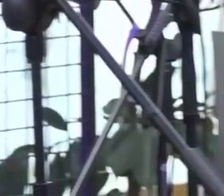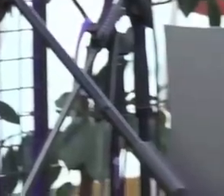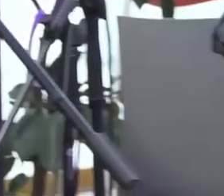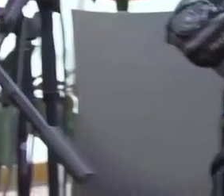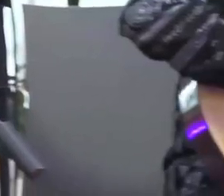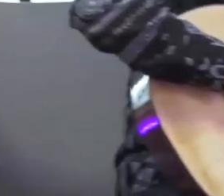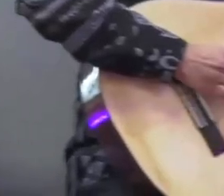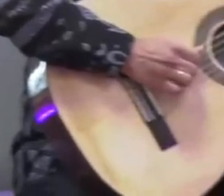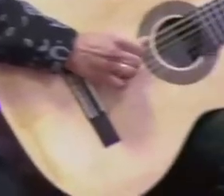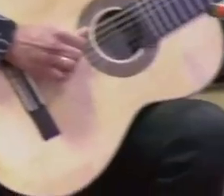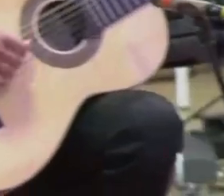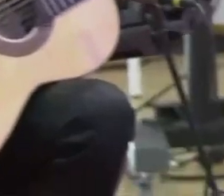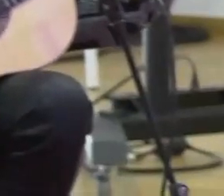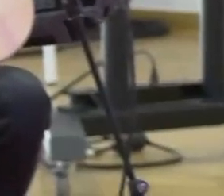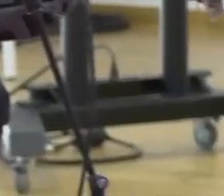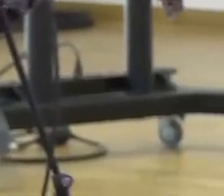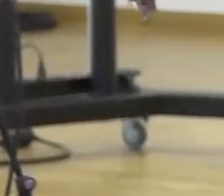pero no